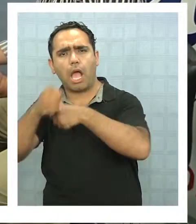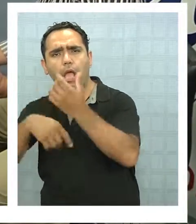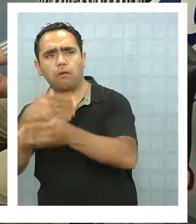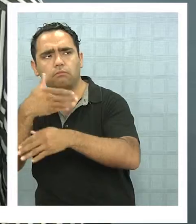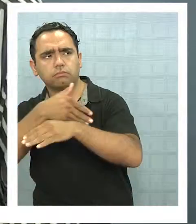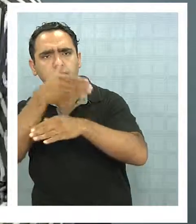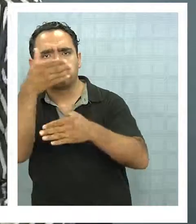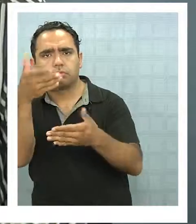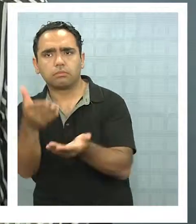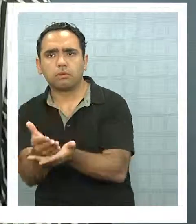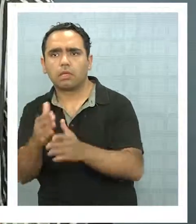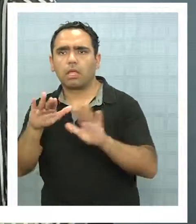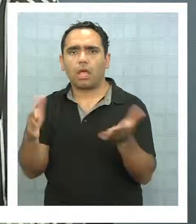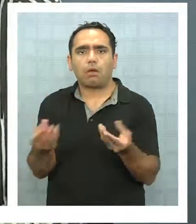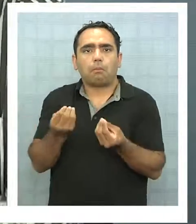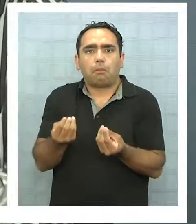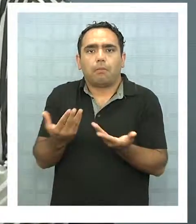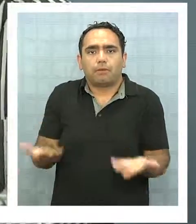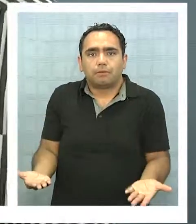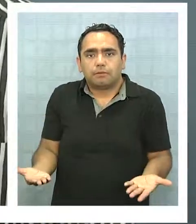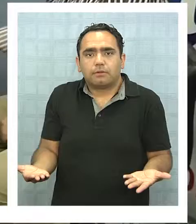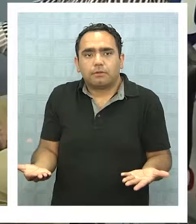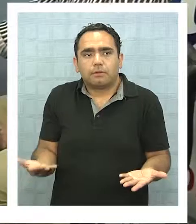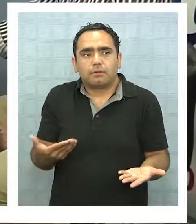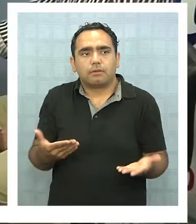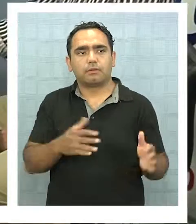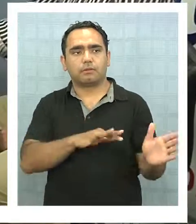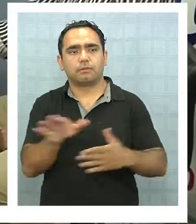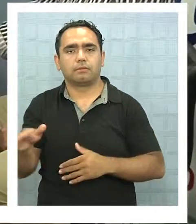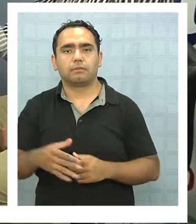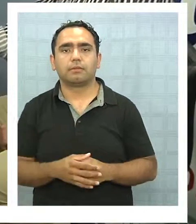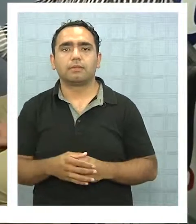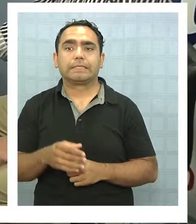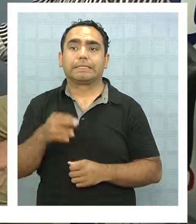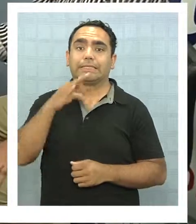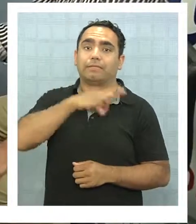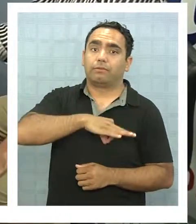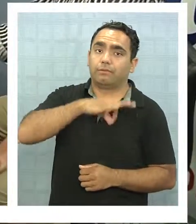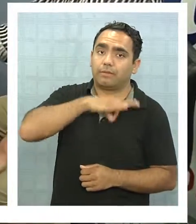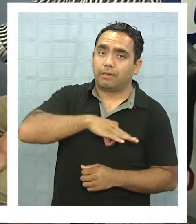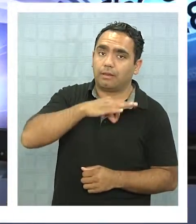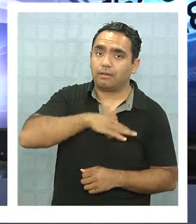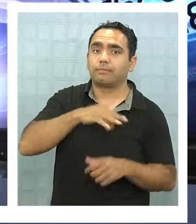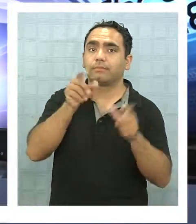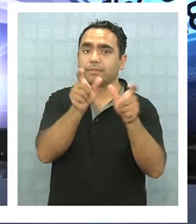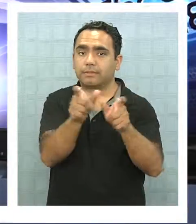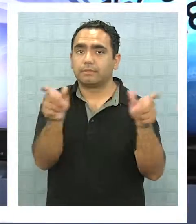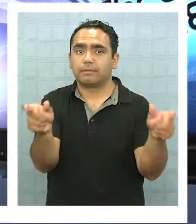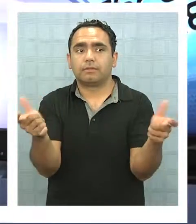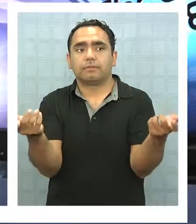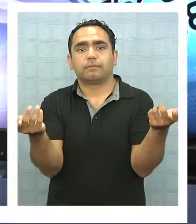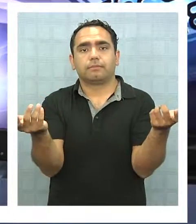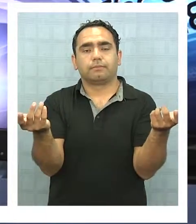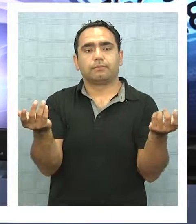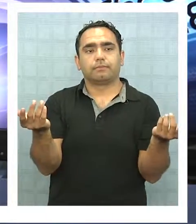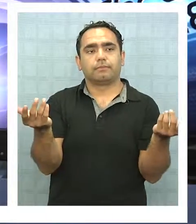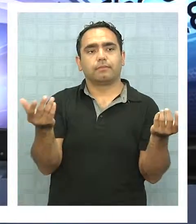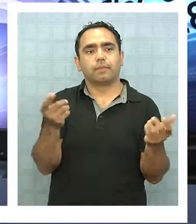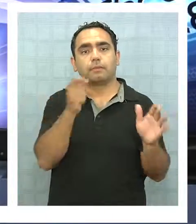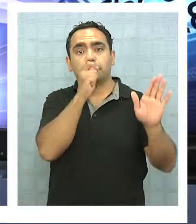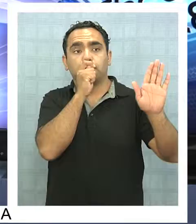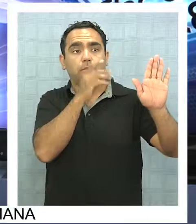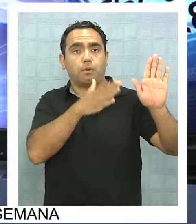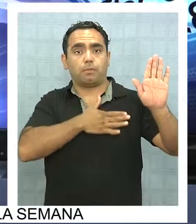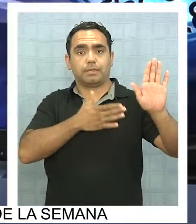tiempo pensando eso. ¿Qué pasó ahora, en este minuto? Bueno, empezó a jubilar la gente. Ya. Y la promesa